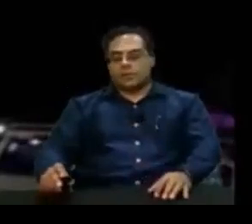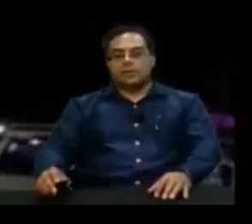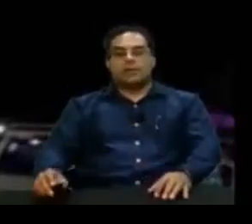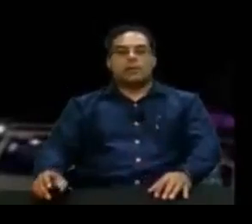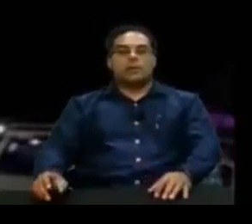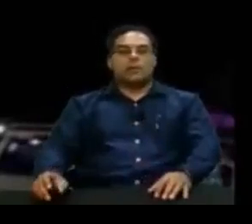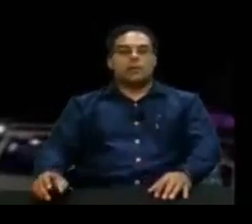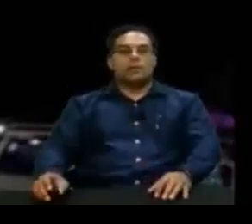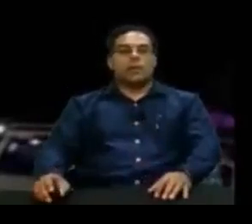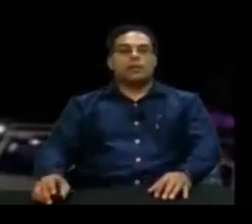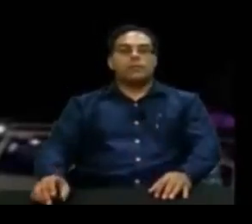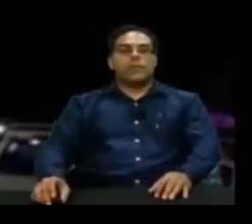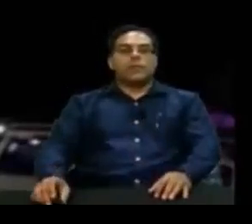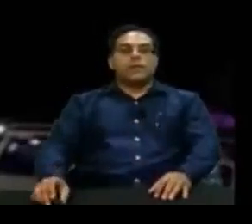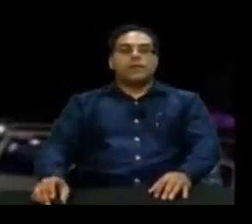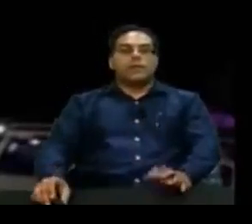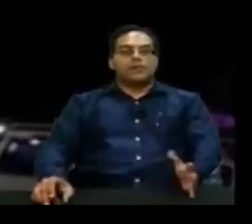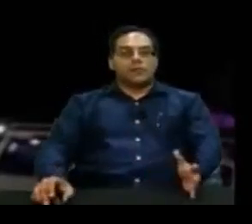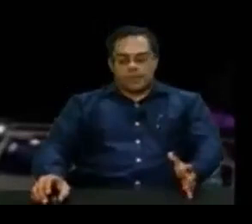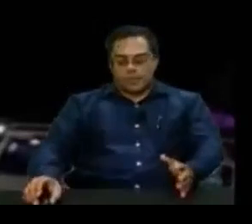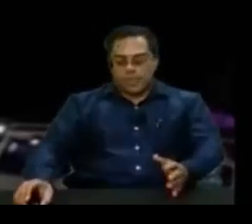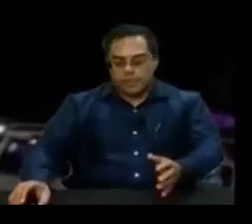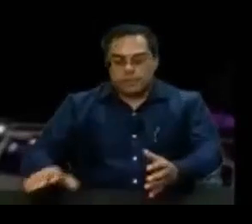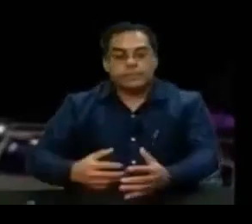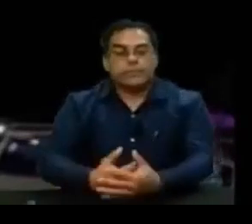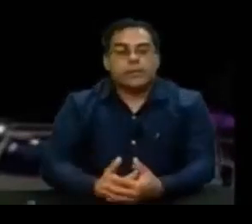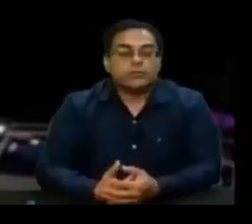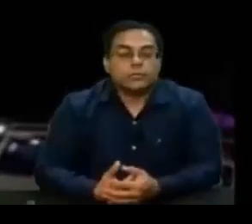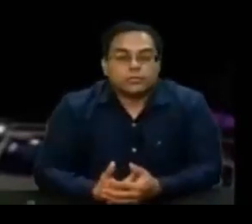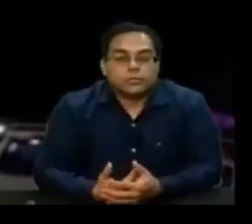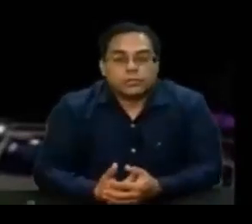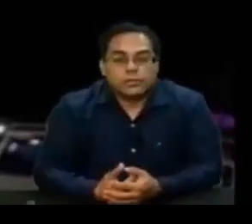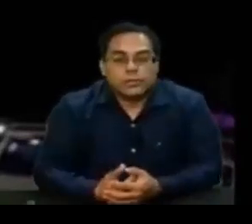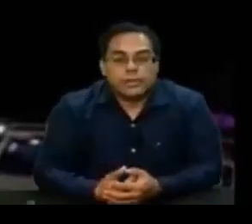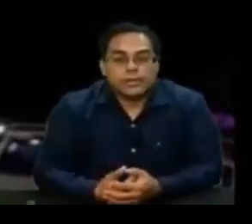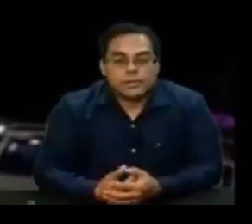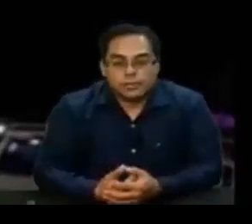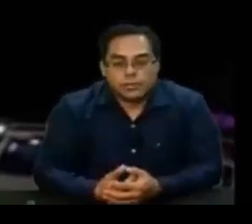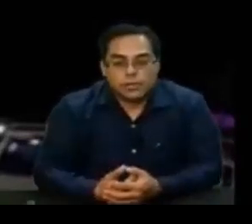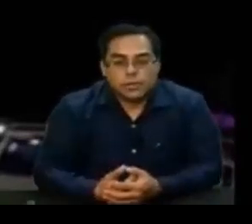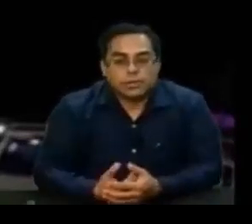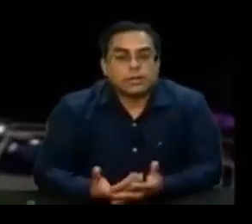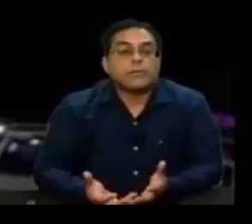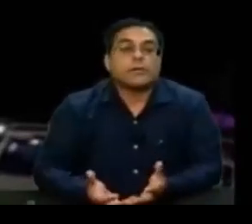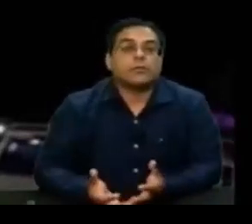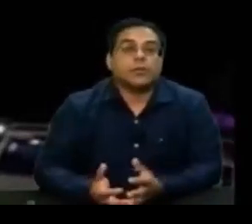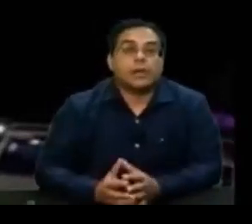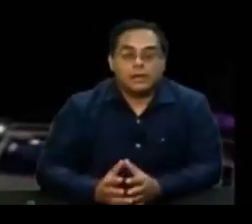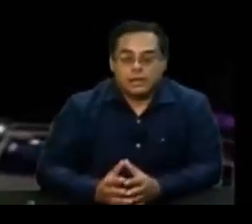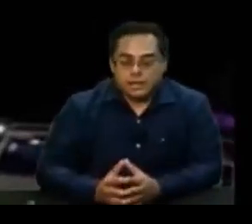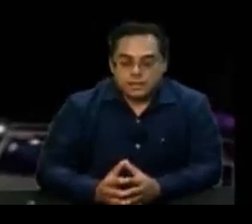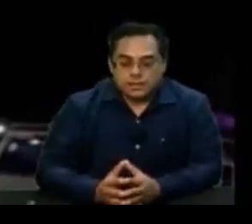están, ¿no? Bueno, ¿qué sucede? Si nosotros analizamos el trauma como